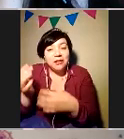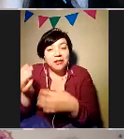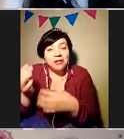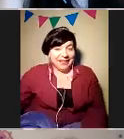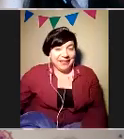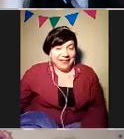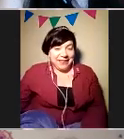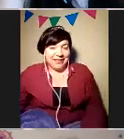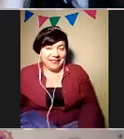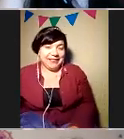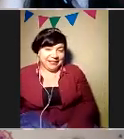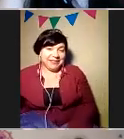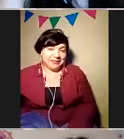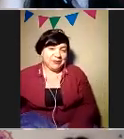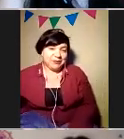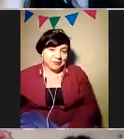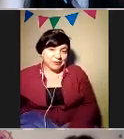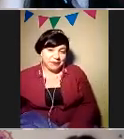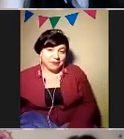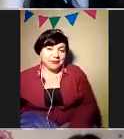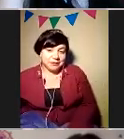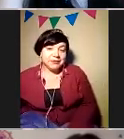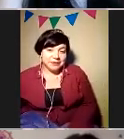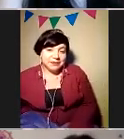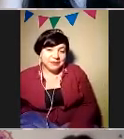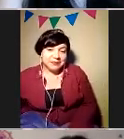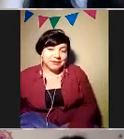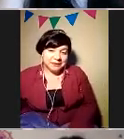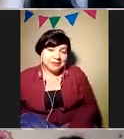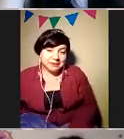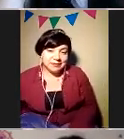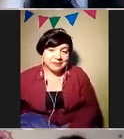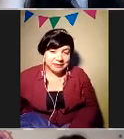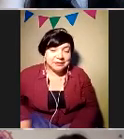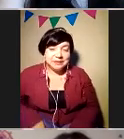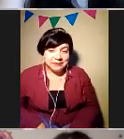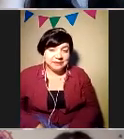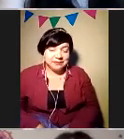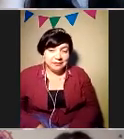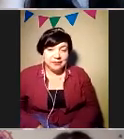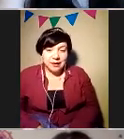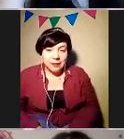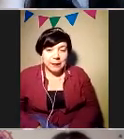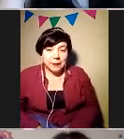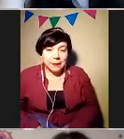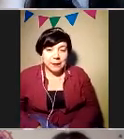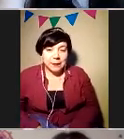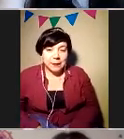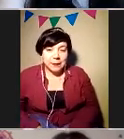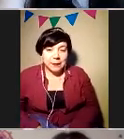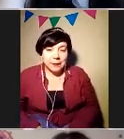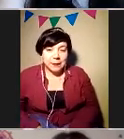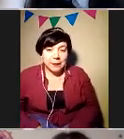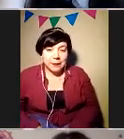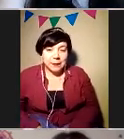Claro, incluso hay un reto ahora entre los influencers, que es como vivir una semana